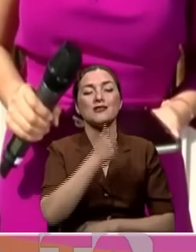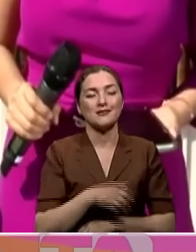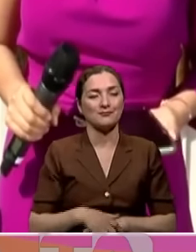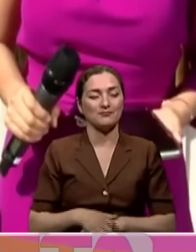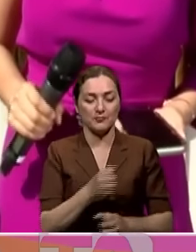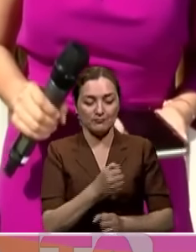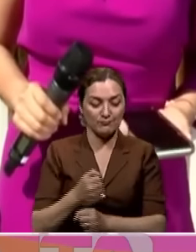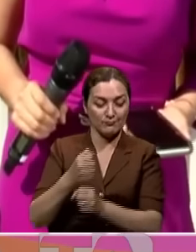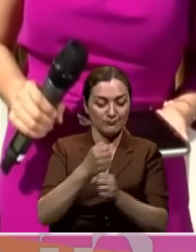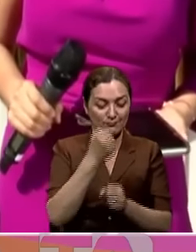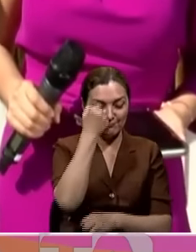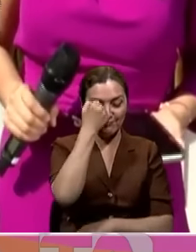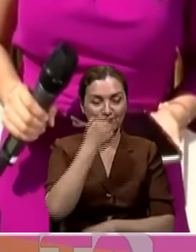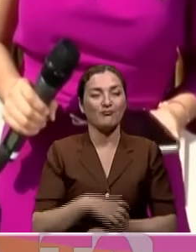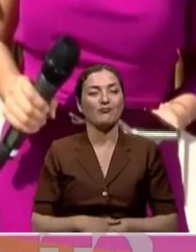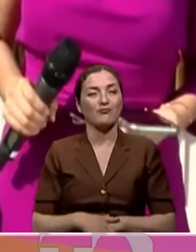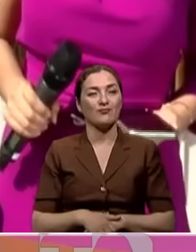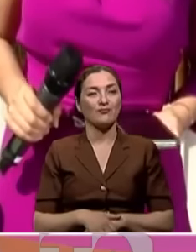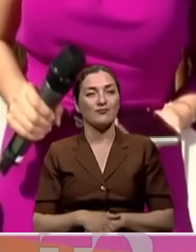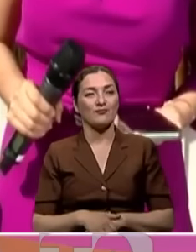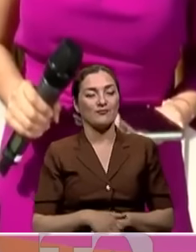colada morada.